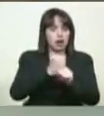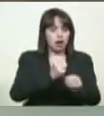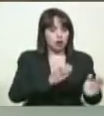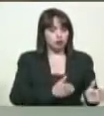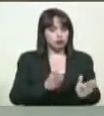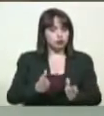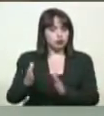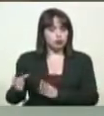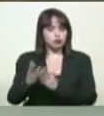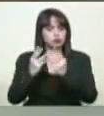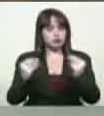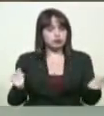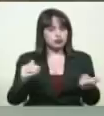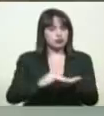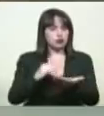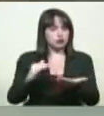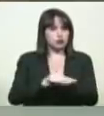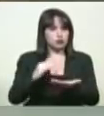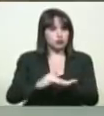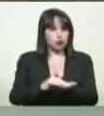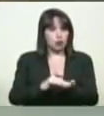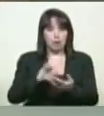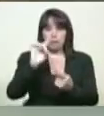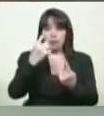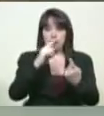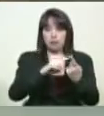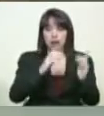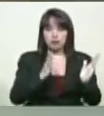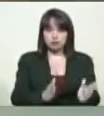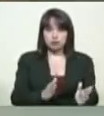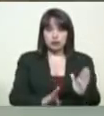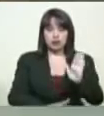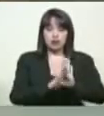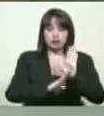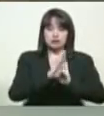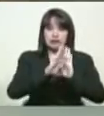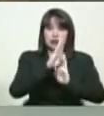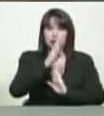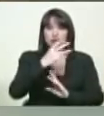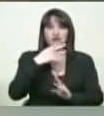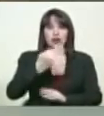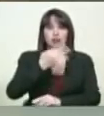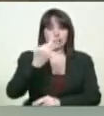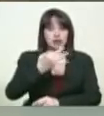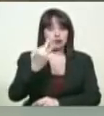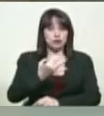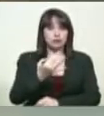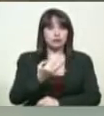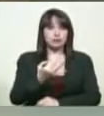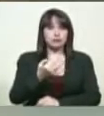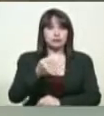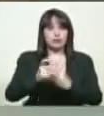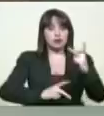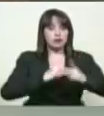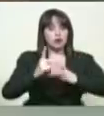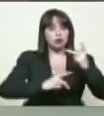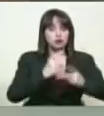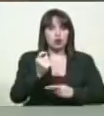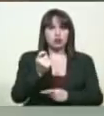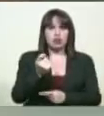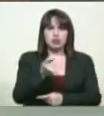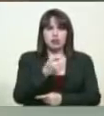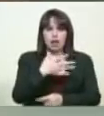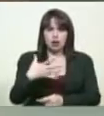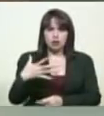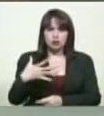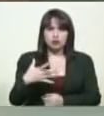recuperación fase 1 el crecimiento real verdadero de la producción de arroz